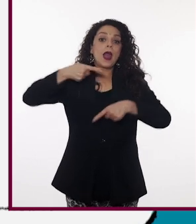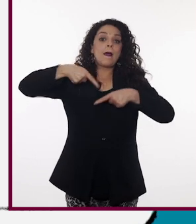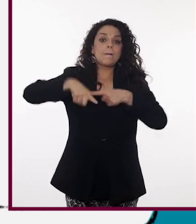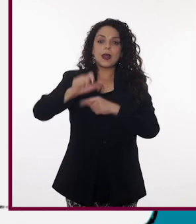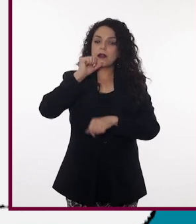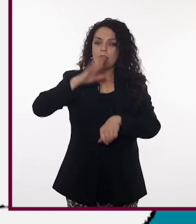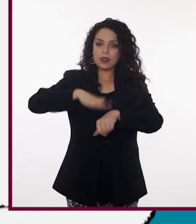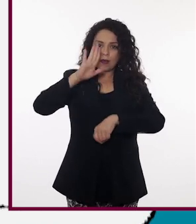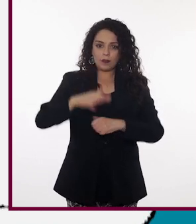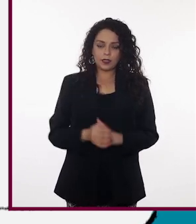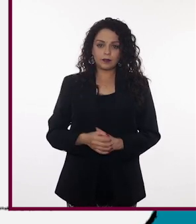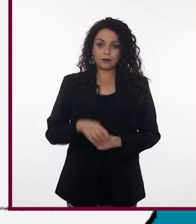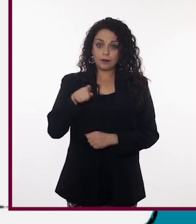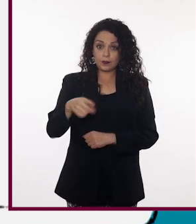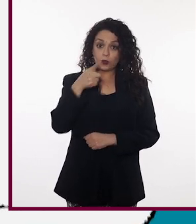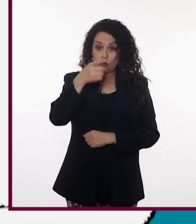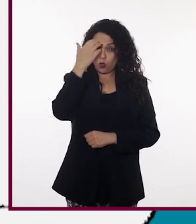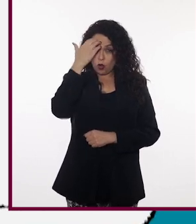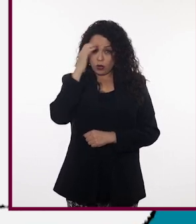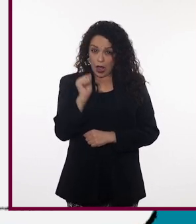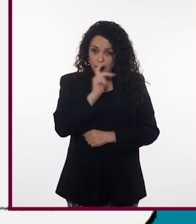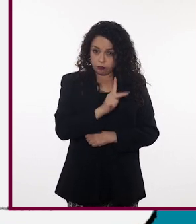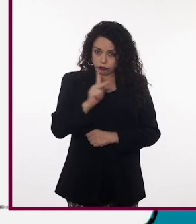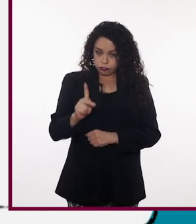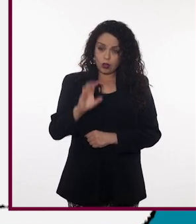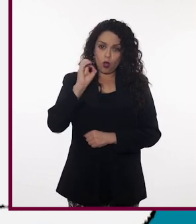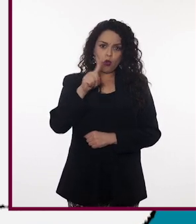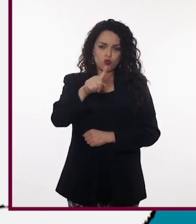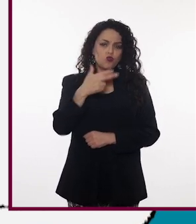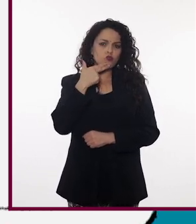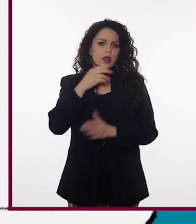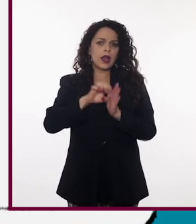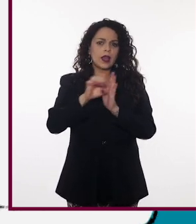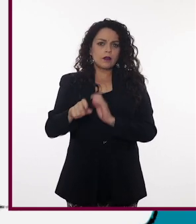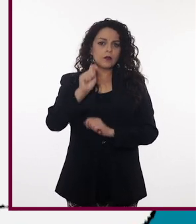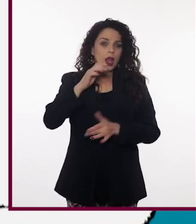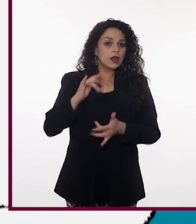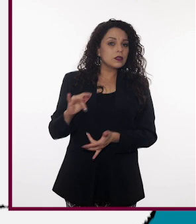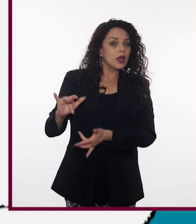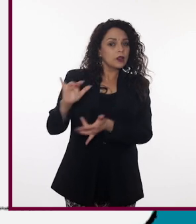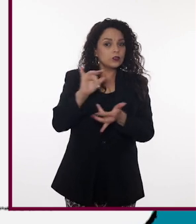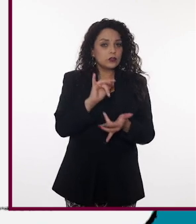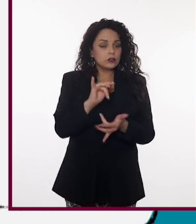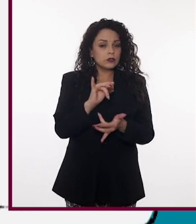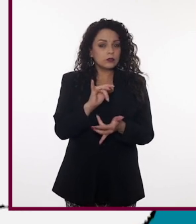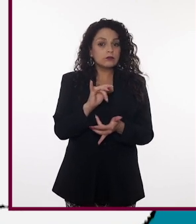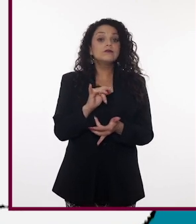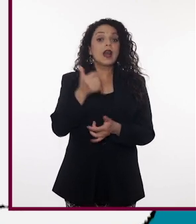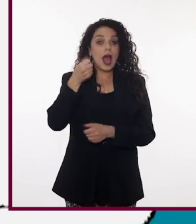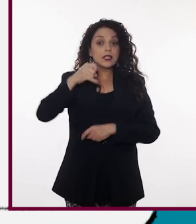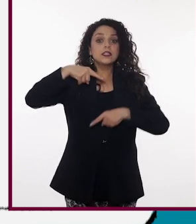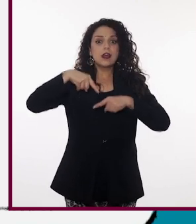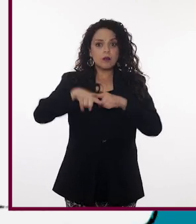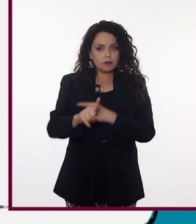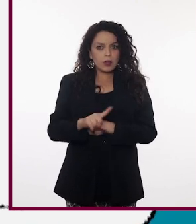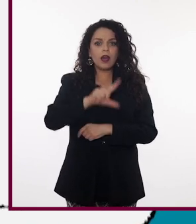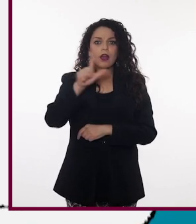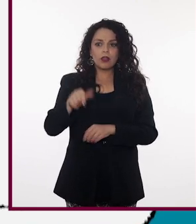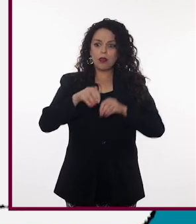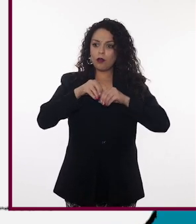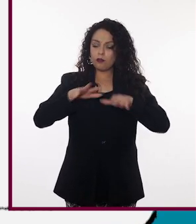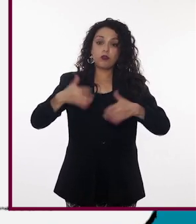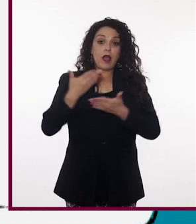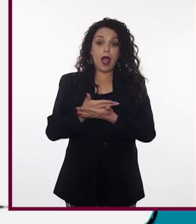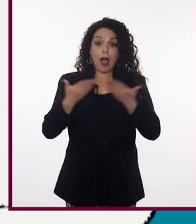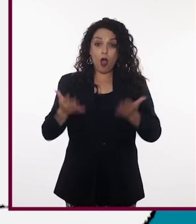Las aplicaciones que seguro conoces y tal vez manejas, como las redes sociales, empezaron así. Pero ahora son